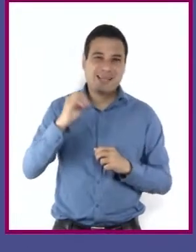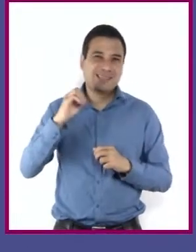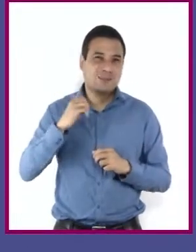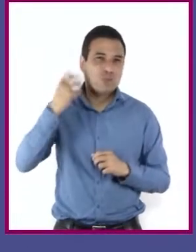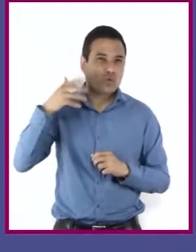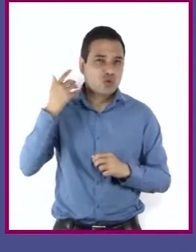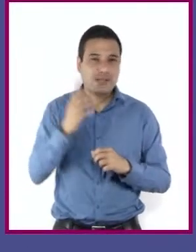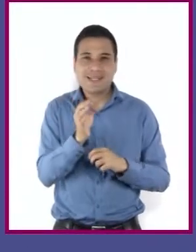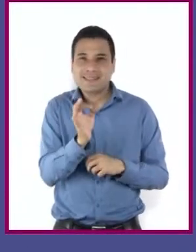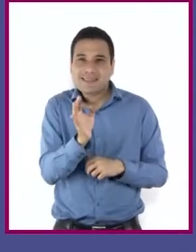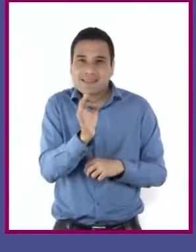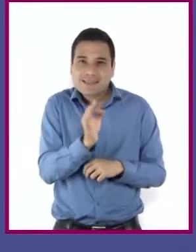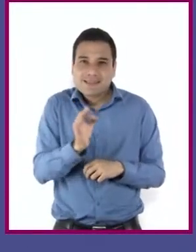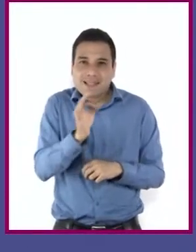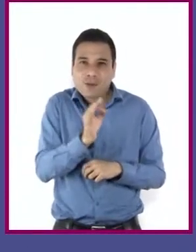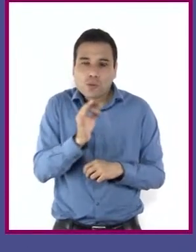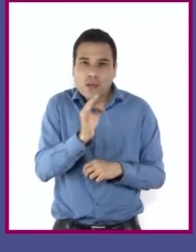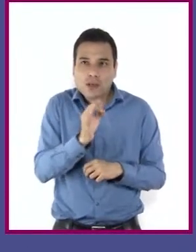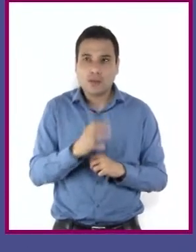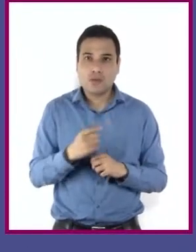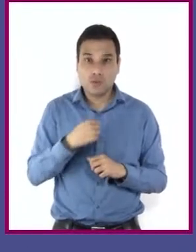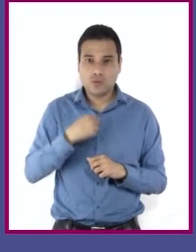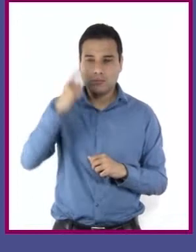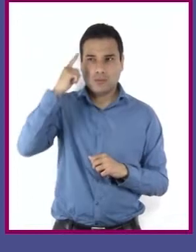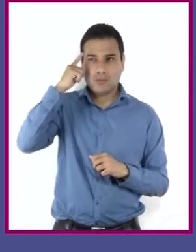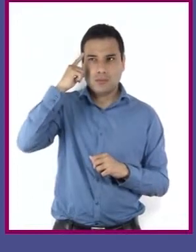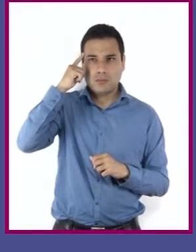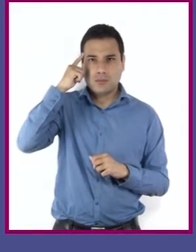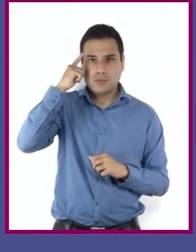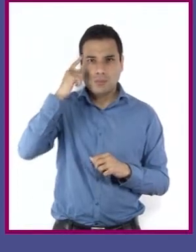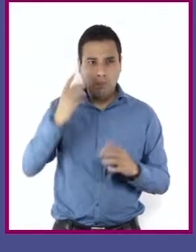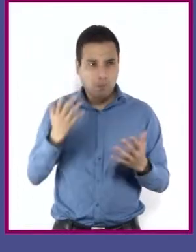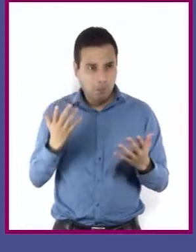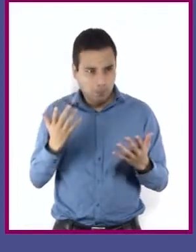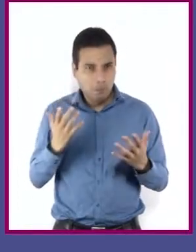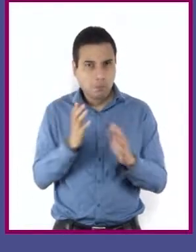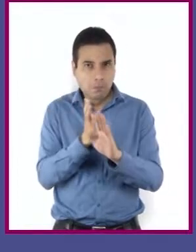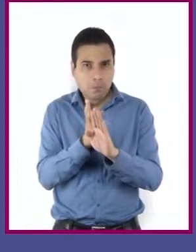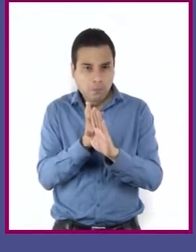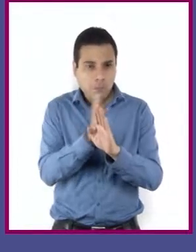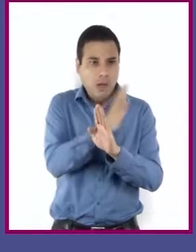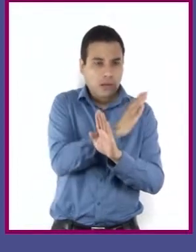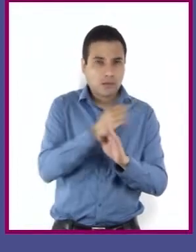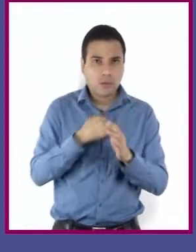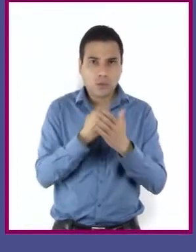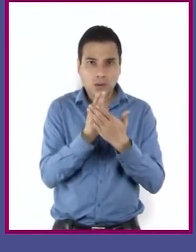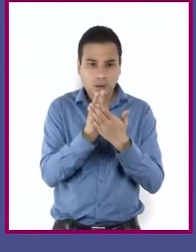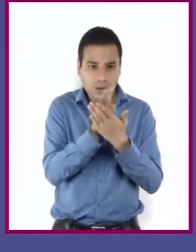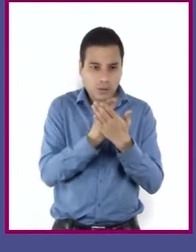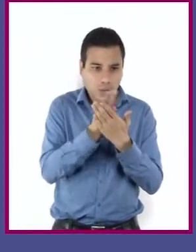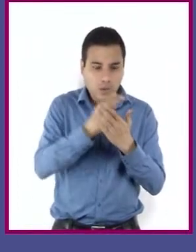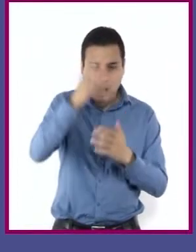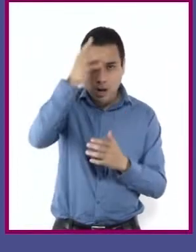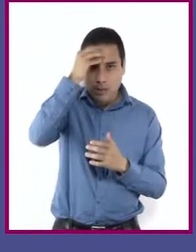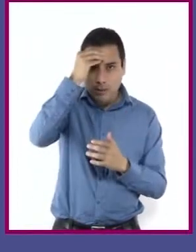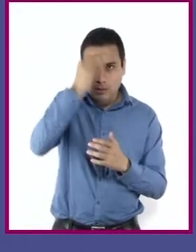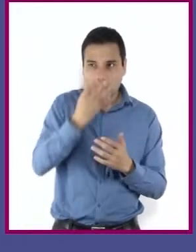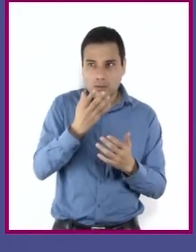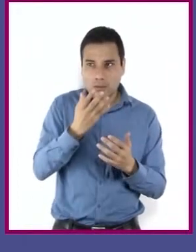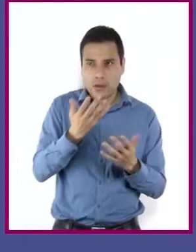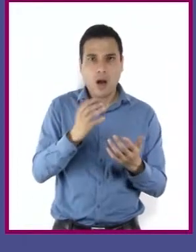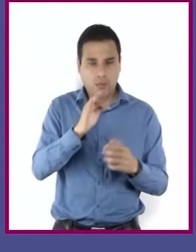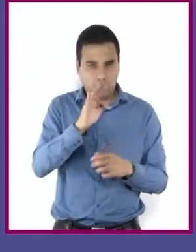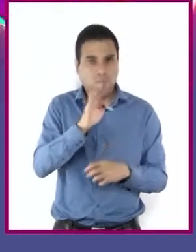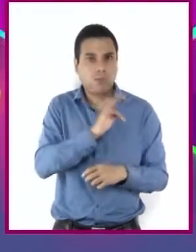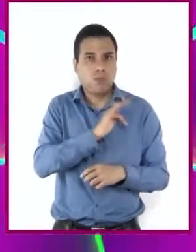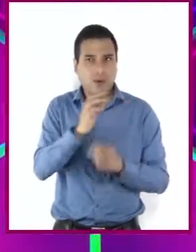cuerpo humano y me di cuenta de que todo lo que había aprendido con mis dibujos me había servido incluso para el ámbito